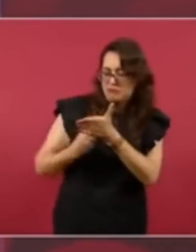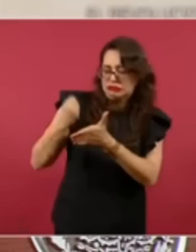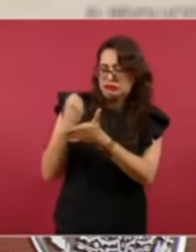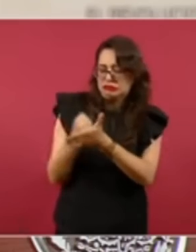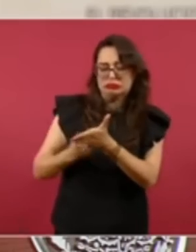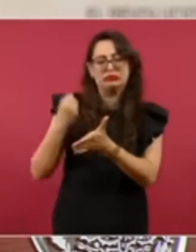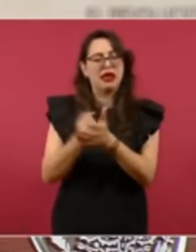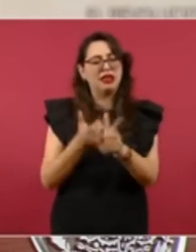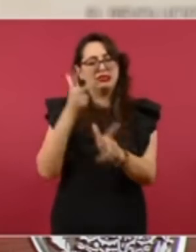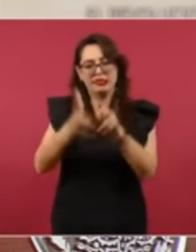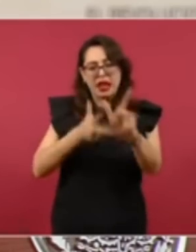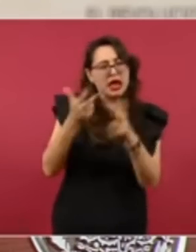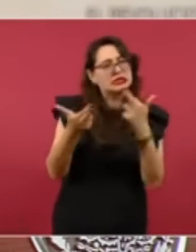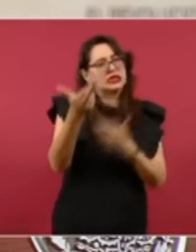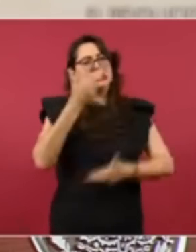Nada.